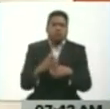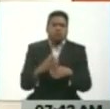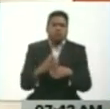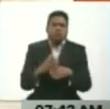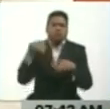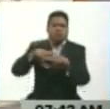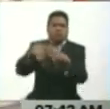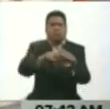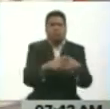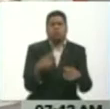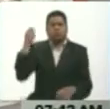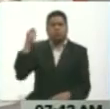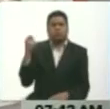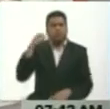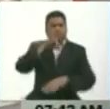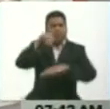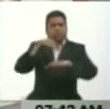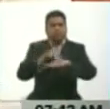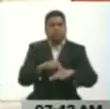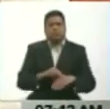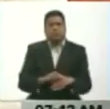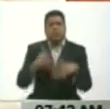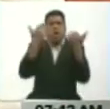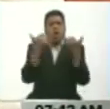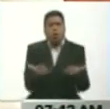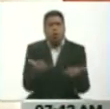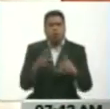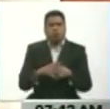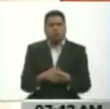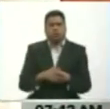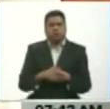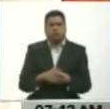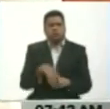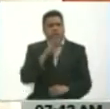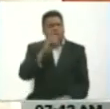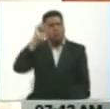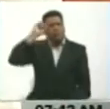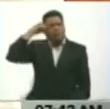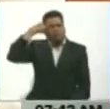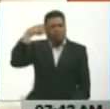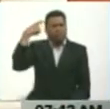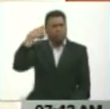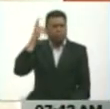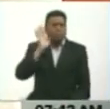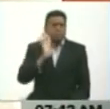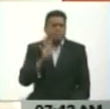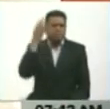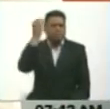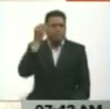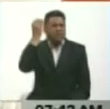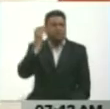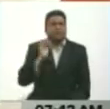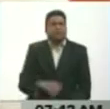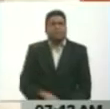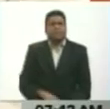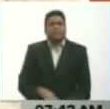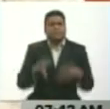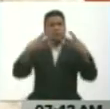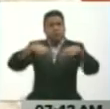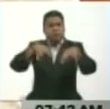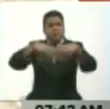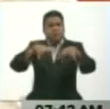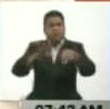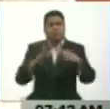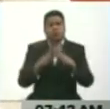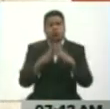esos diputados y diputadas a la Asamblea Nacional, hoy se tiene que estar haciendo un llamado a la reflexión. Por eso es que vemos que ellos llaman a calle y las concentraciones